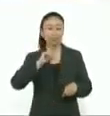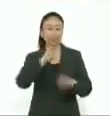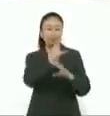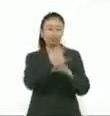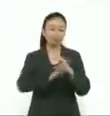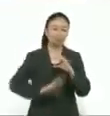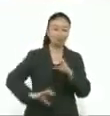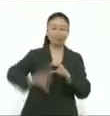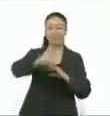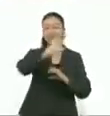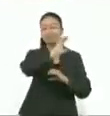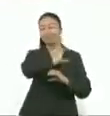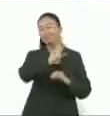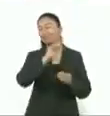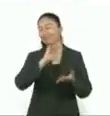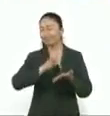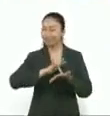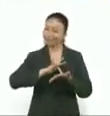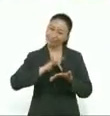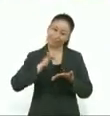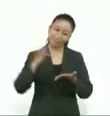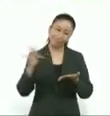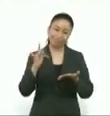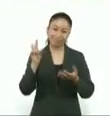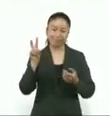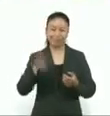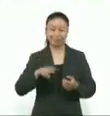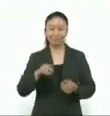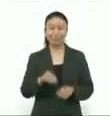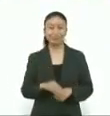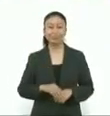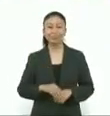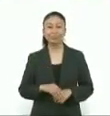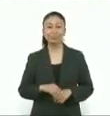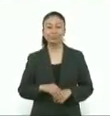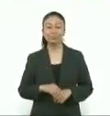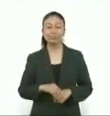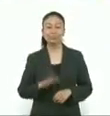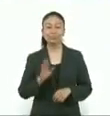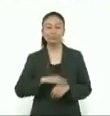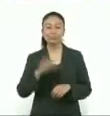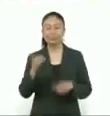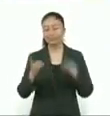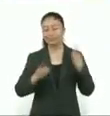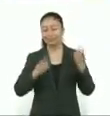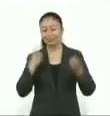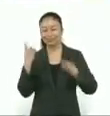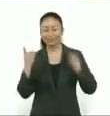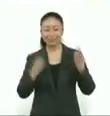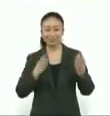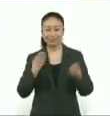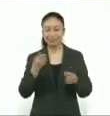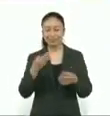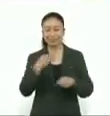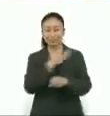Muchas gracias, Claudia. Gracias por permitirnos disfrutar esta tarde aquí